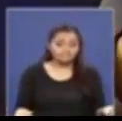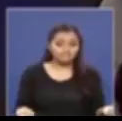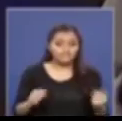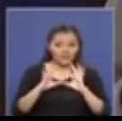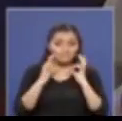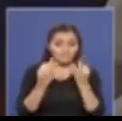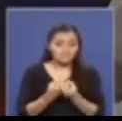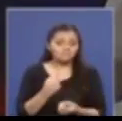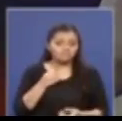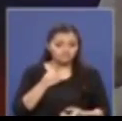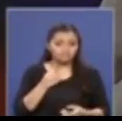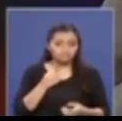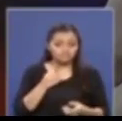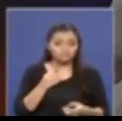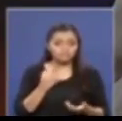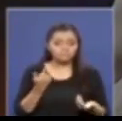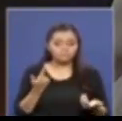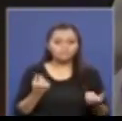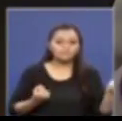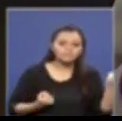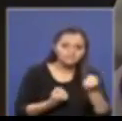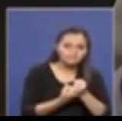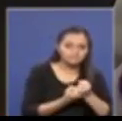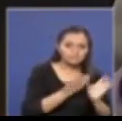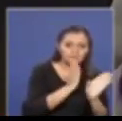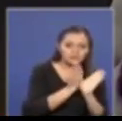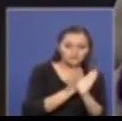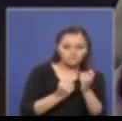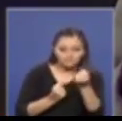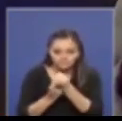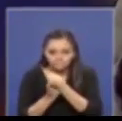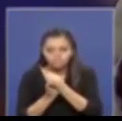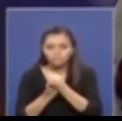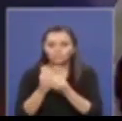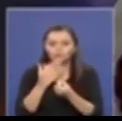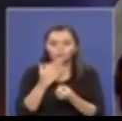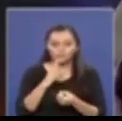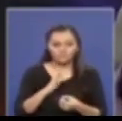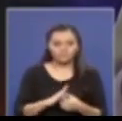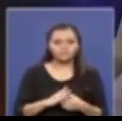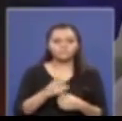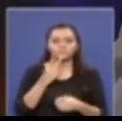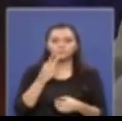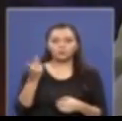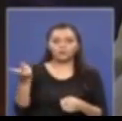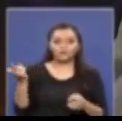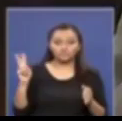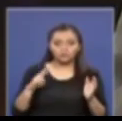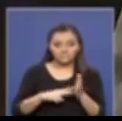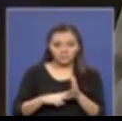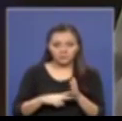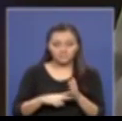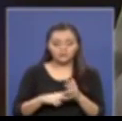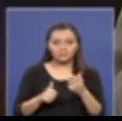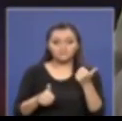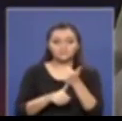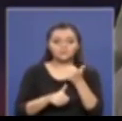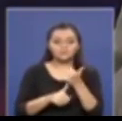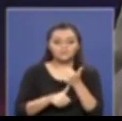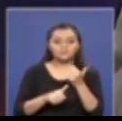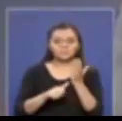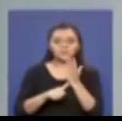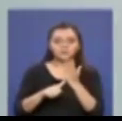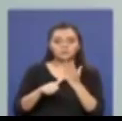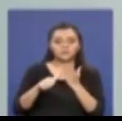Entonces, estamos tratando de dar todo ese apoyo y hay casi 2.000 asistencias ministeriales,